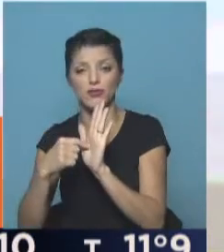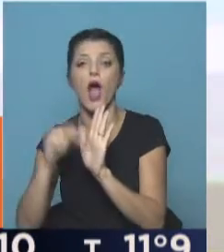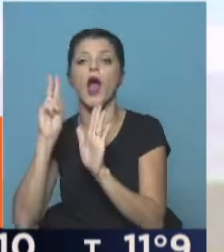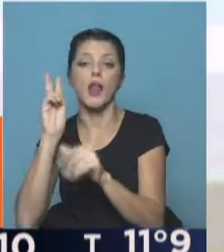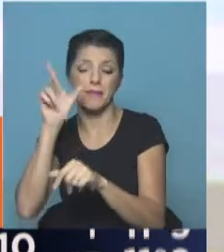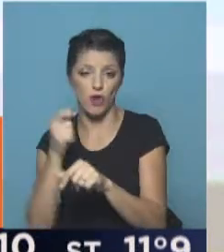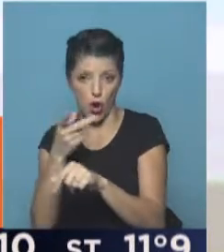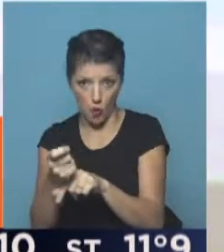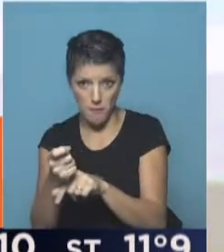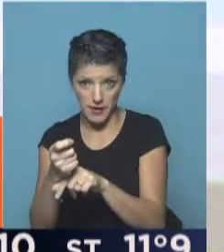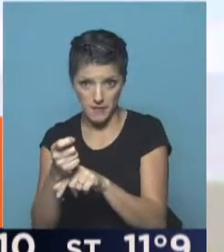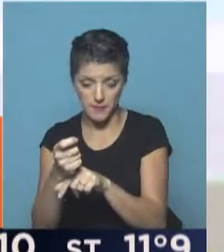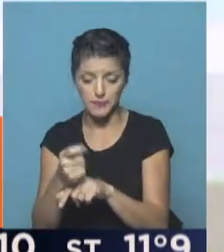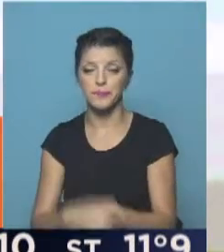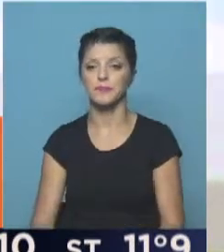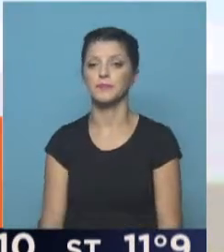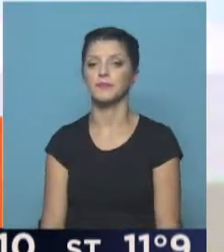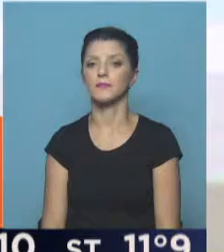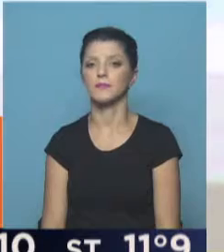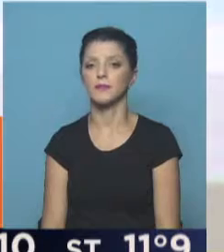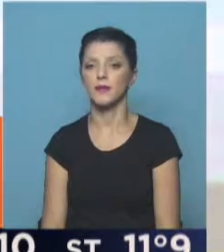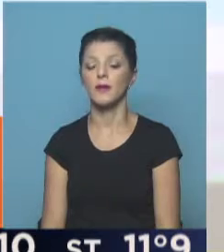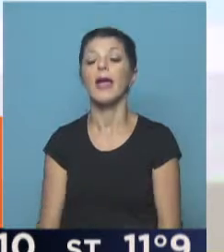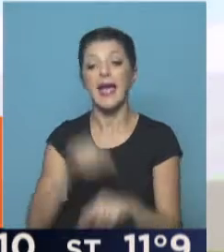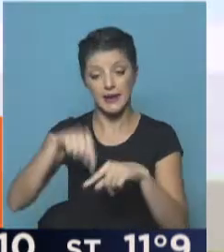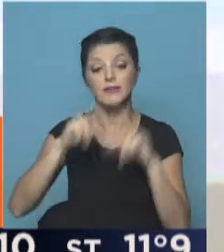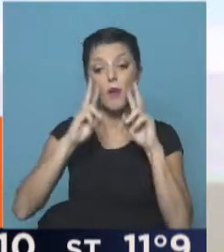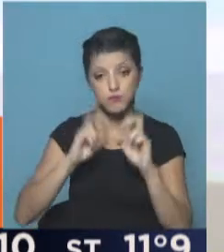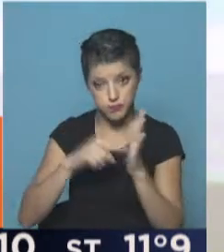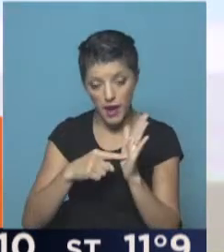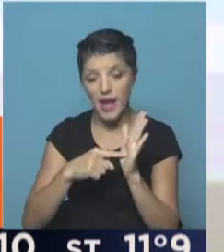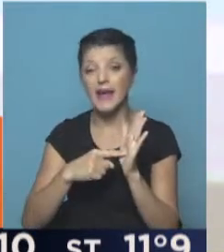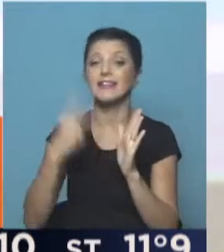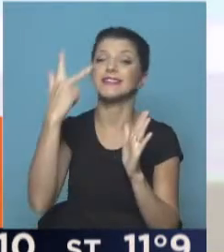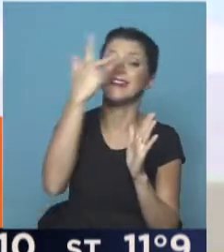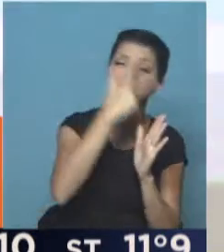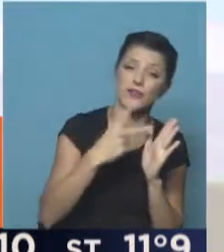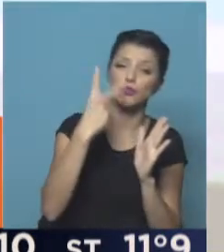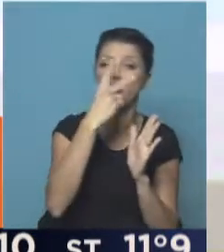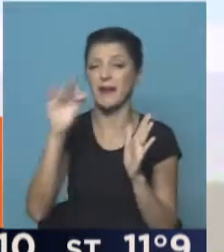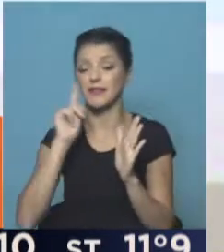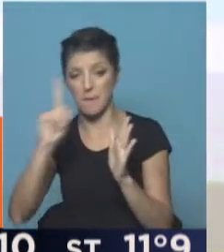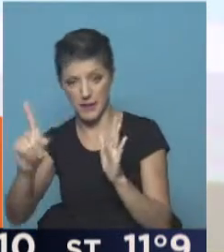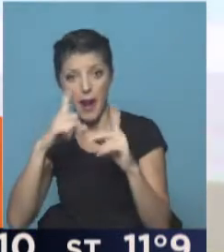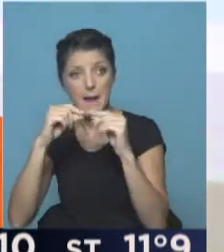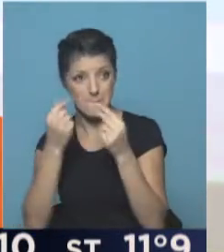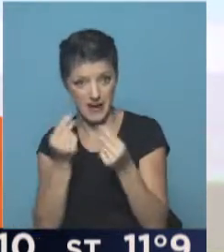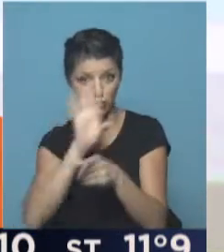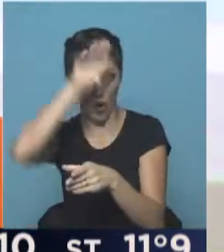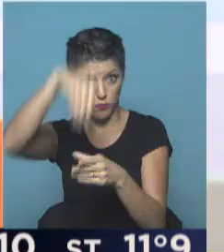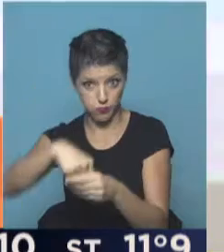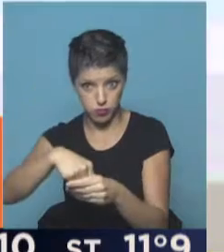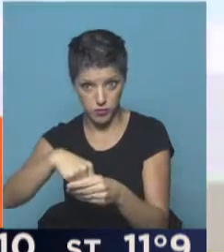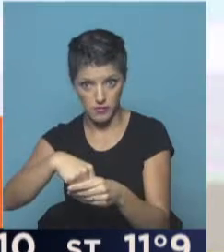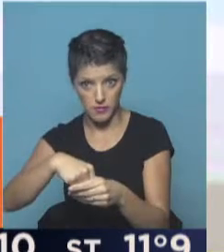en este relevamiento están incluidos unos 320.000 precios. Esto es